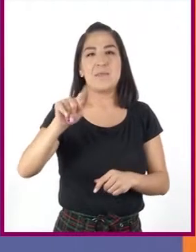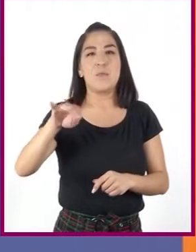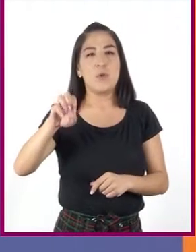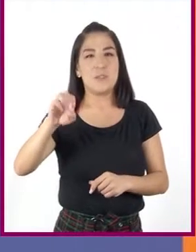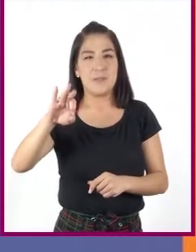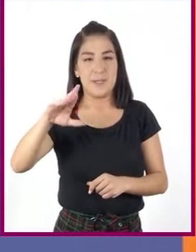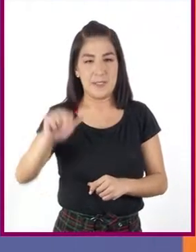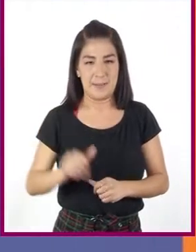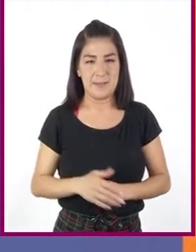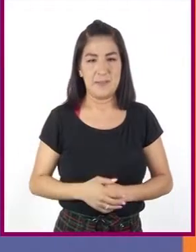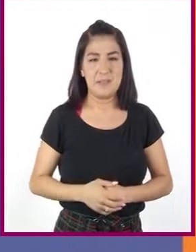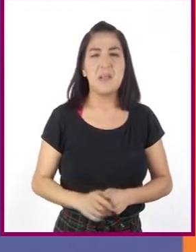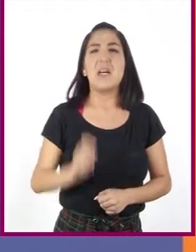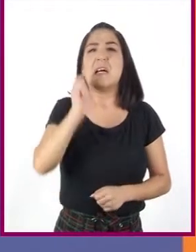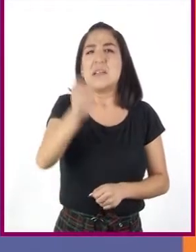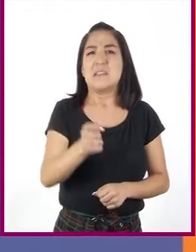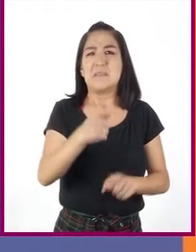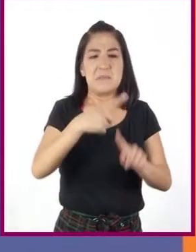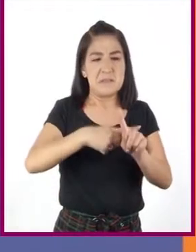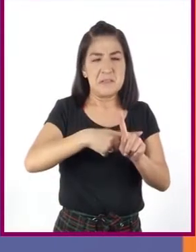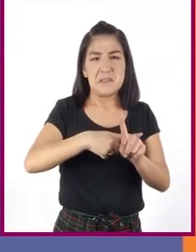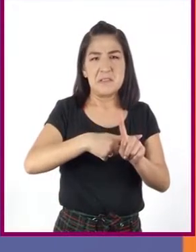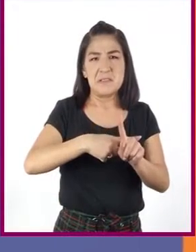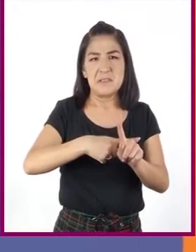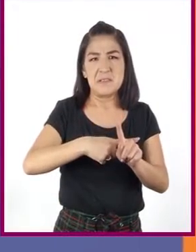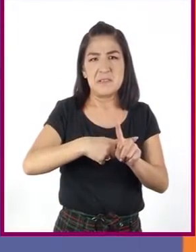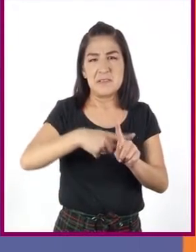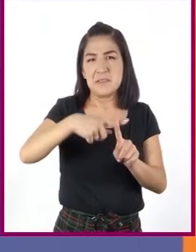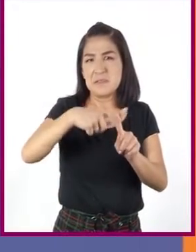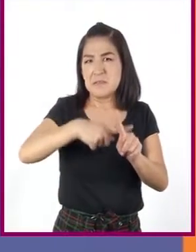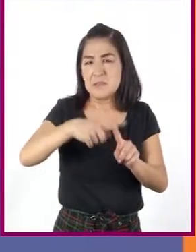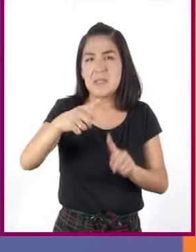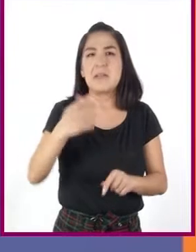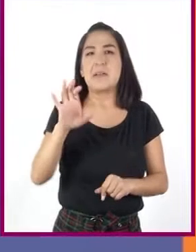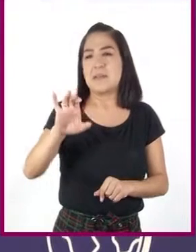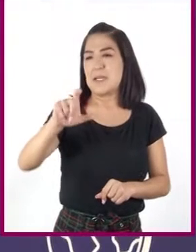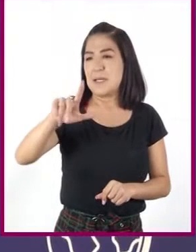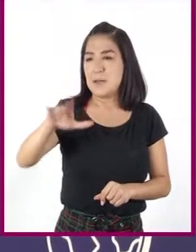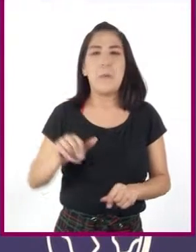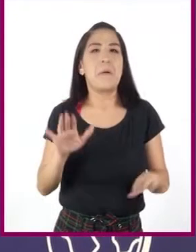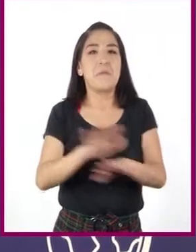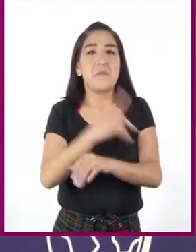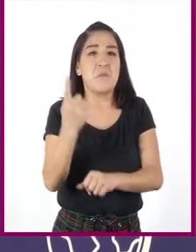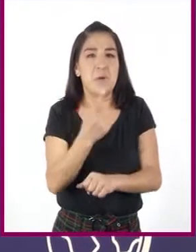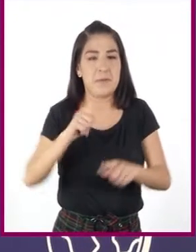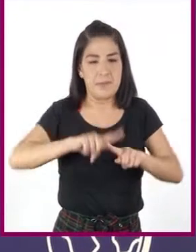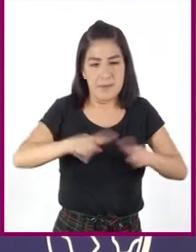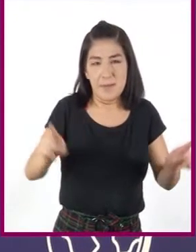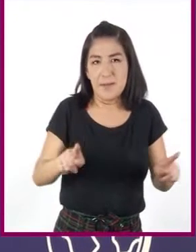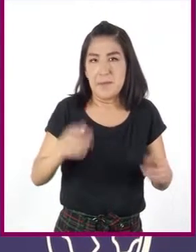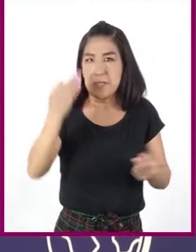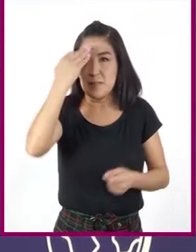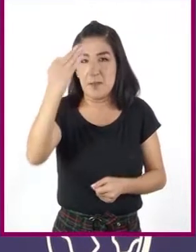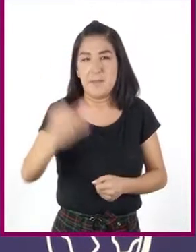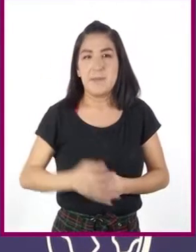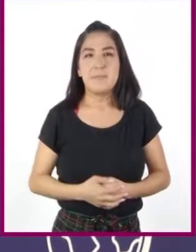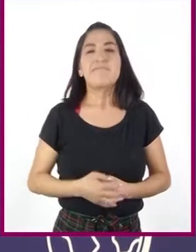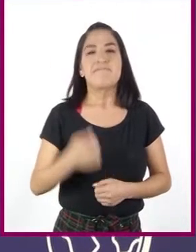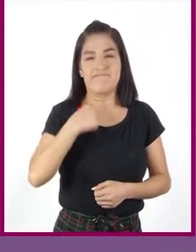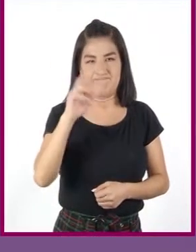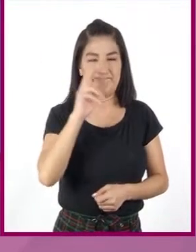Entonces, ¿qué es el clima y por qué es diferente al estado del tiempo? Te pondré un ejemplo con el siguiente